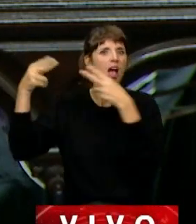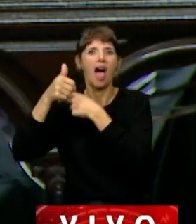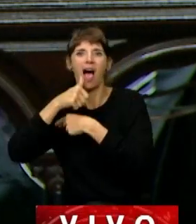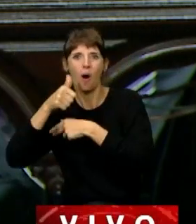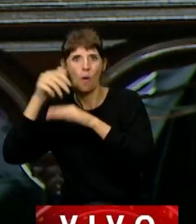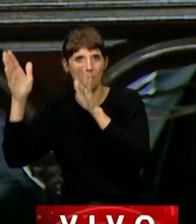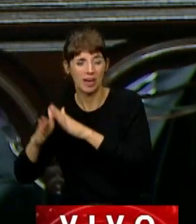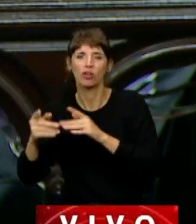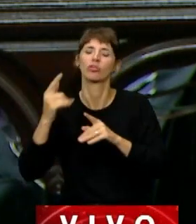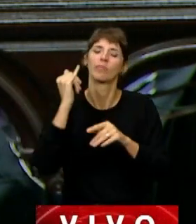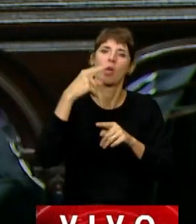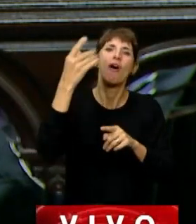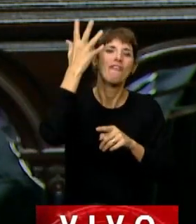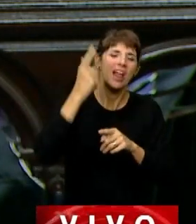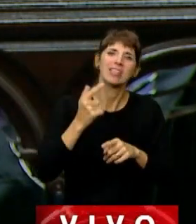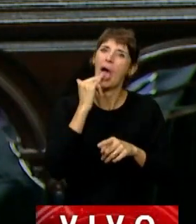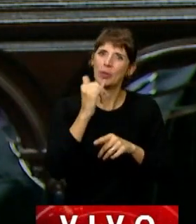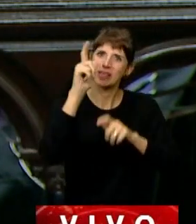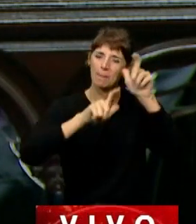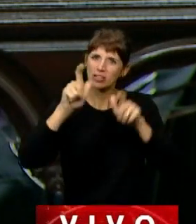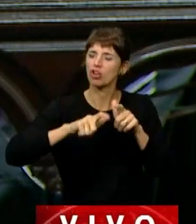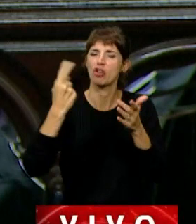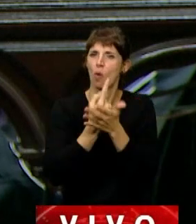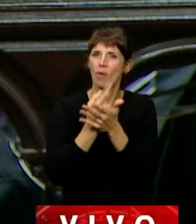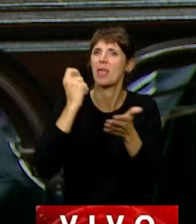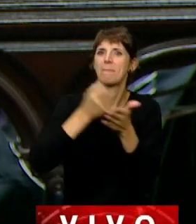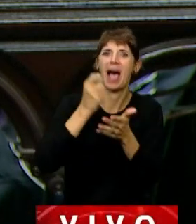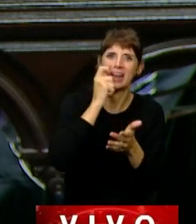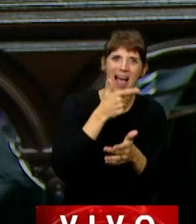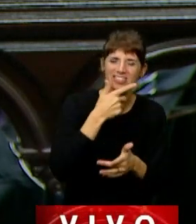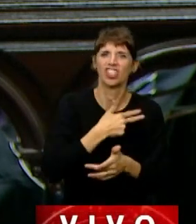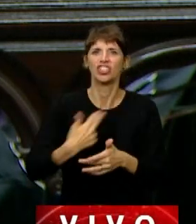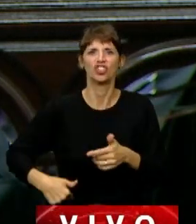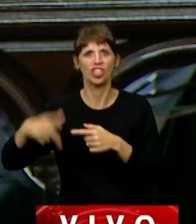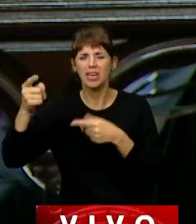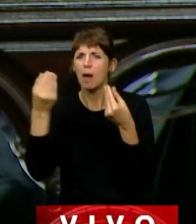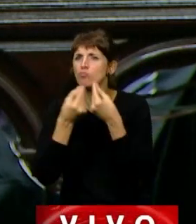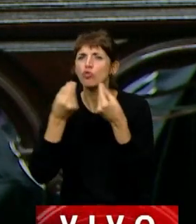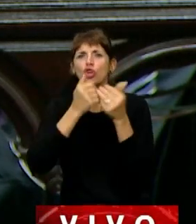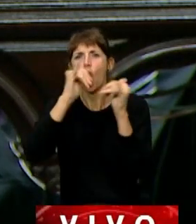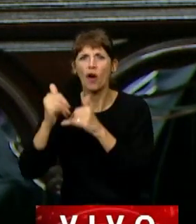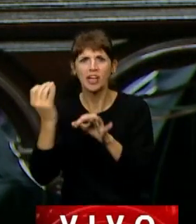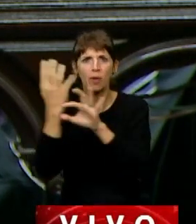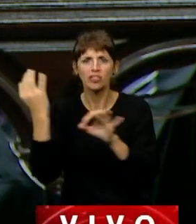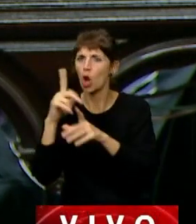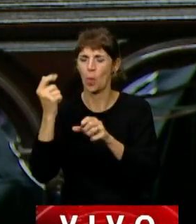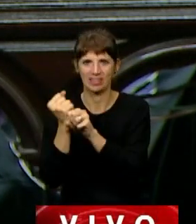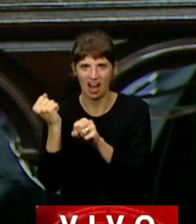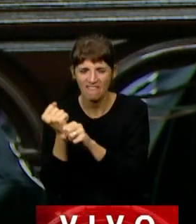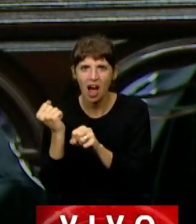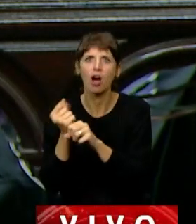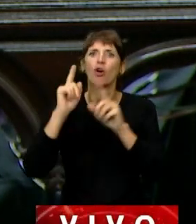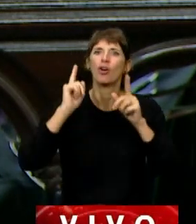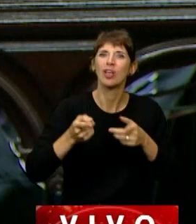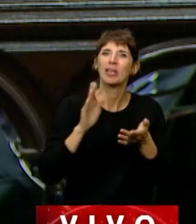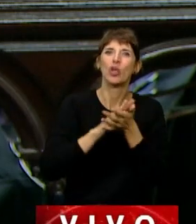no podrán pagar el gas. Freno de la economía china, ola de jóvenes profesionales desocupados. Peligra un clásico